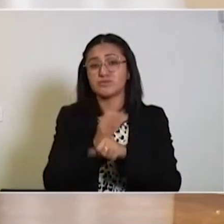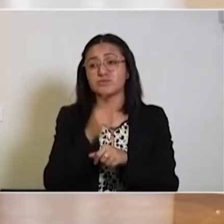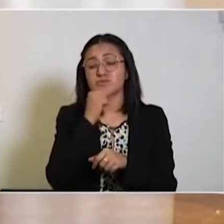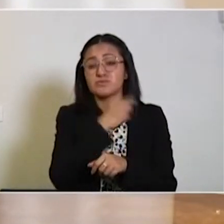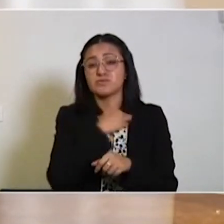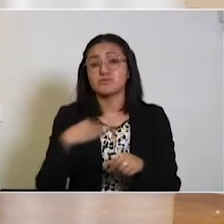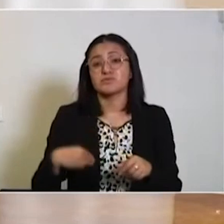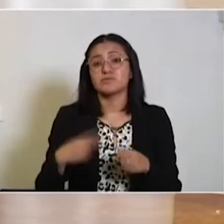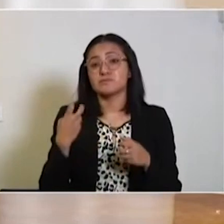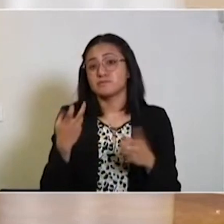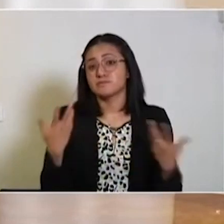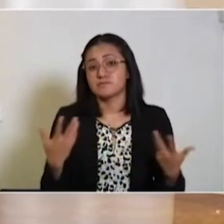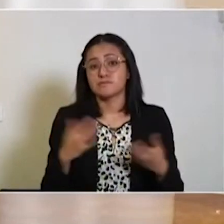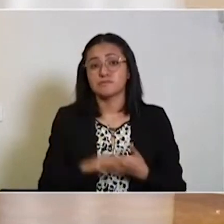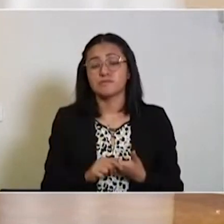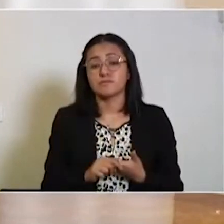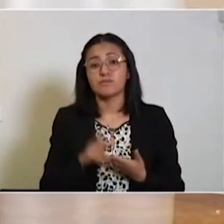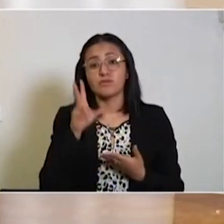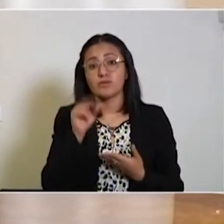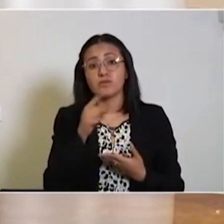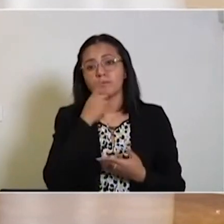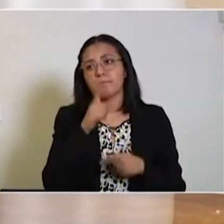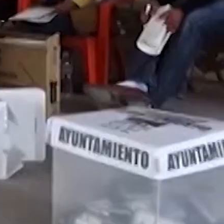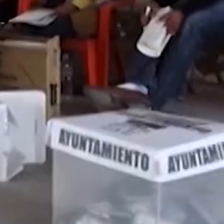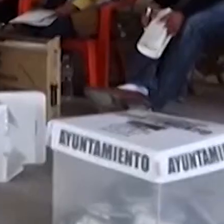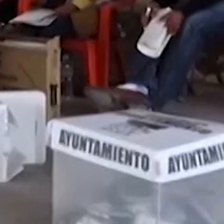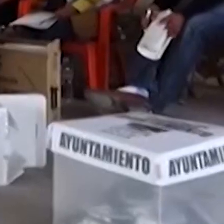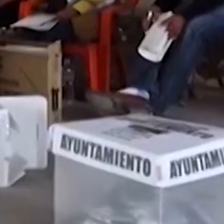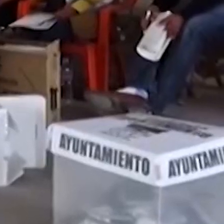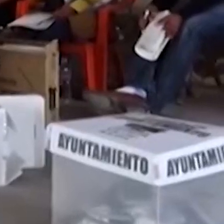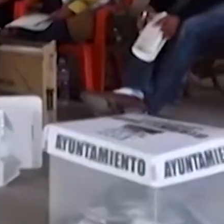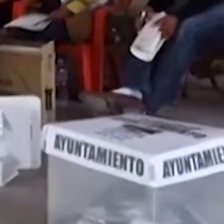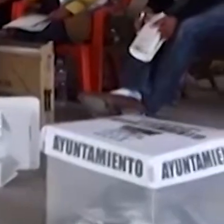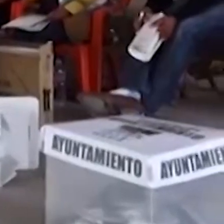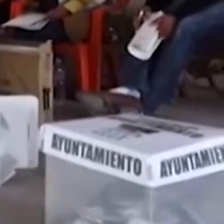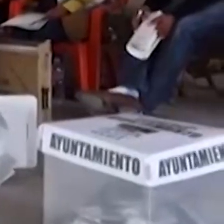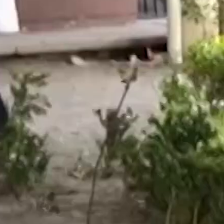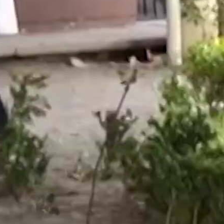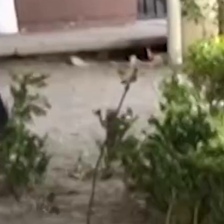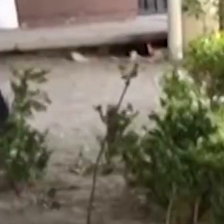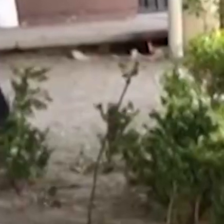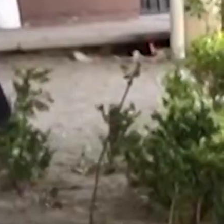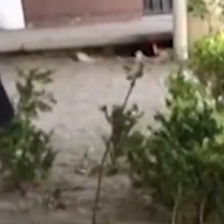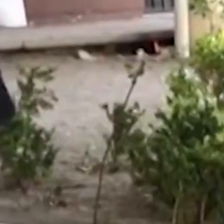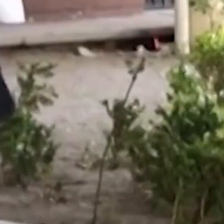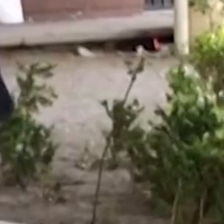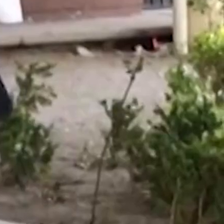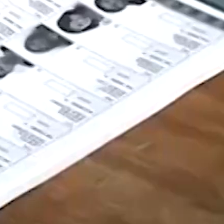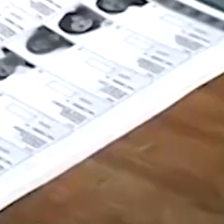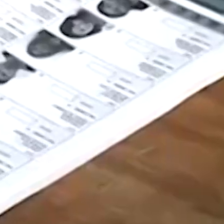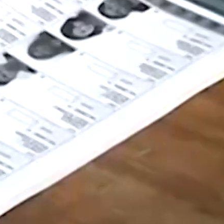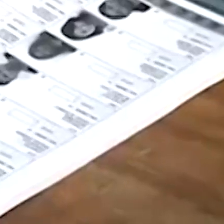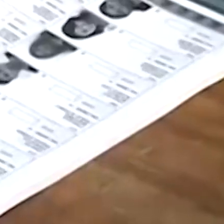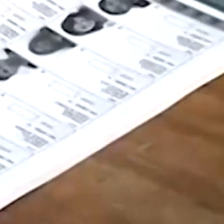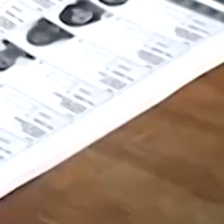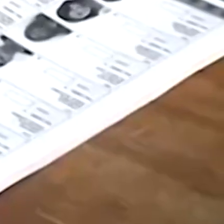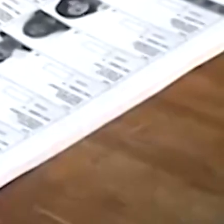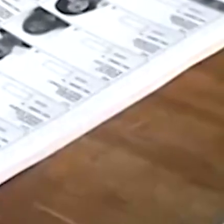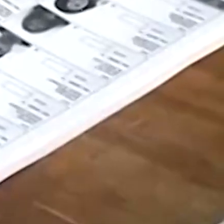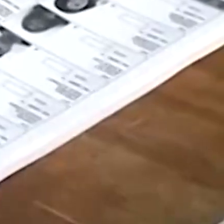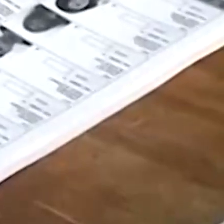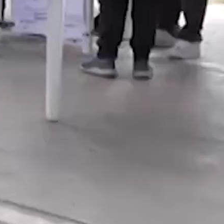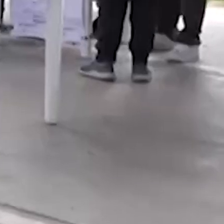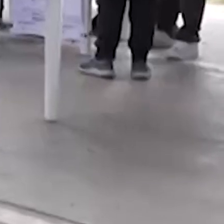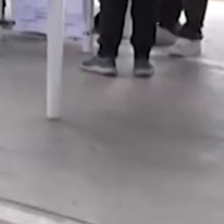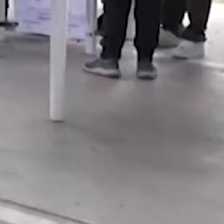la policía municipal, por no decir más cosas. De cara al inicio del proceso electoral intermedio 2021, el gobernador del